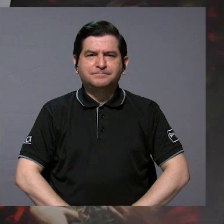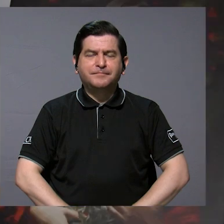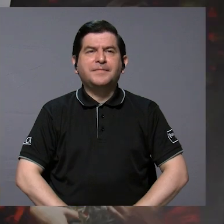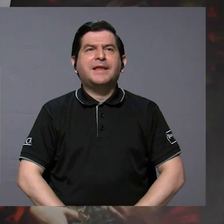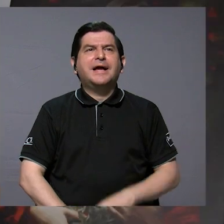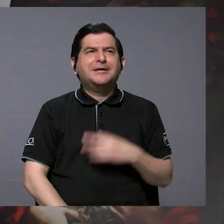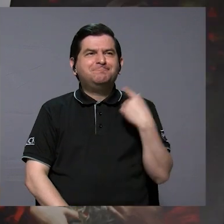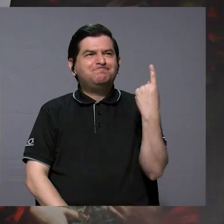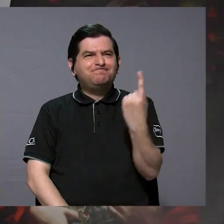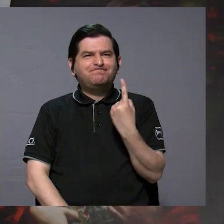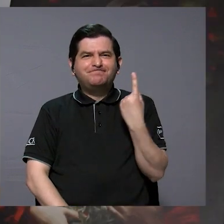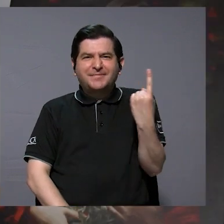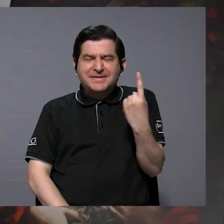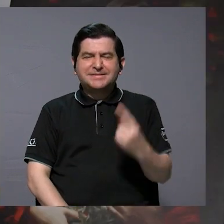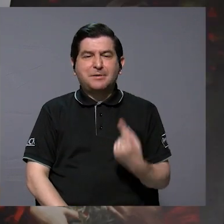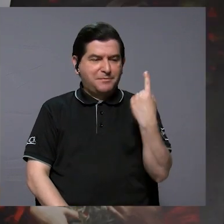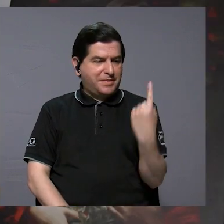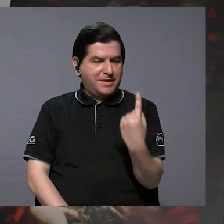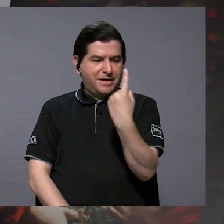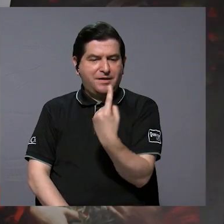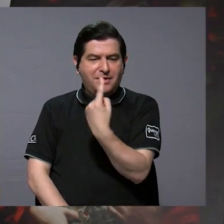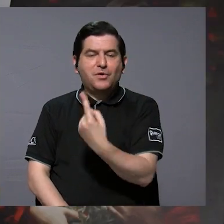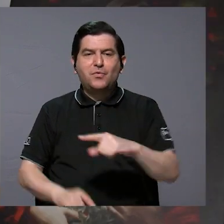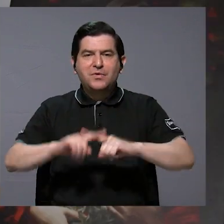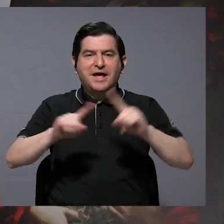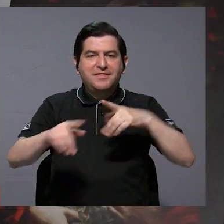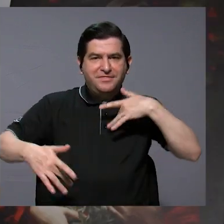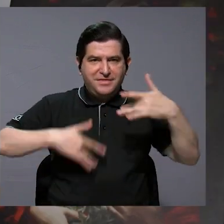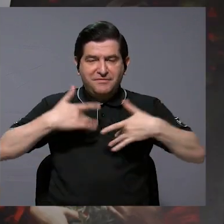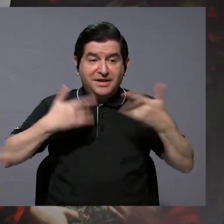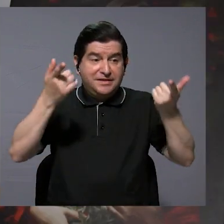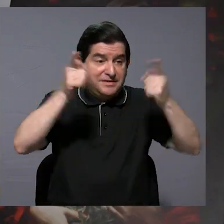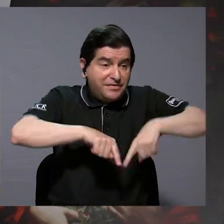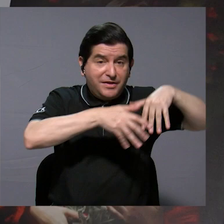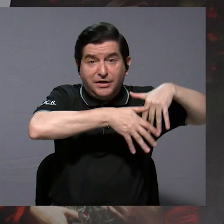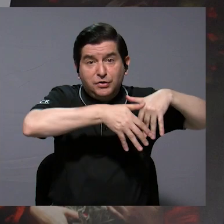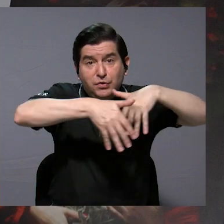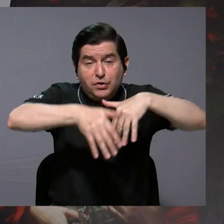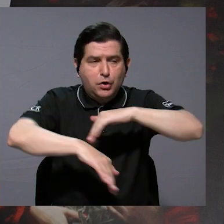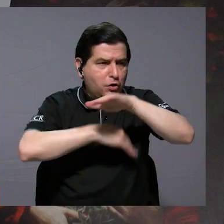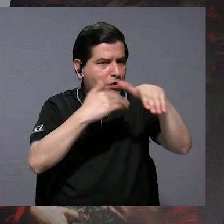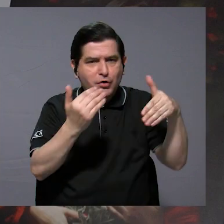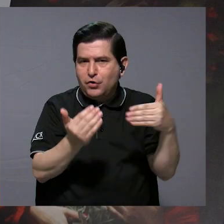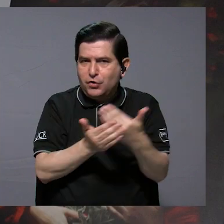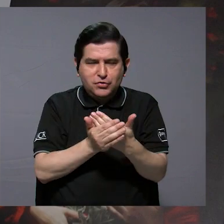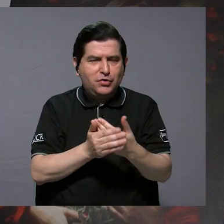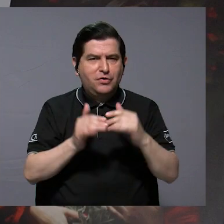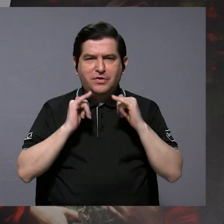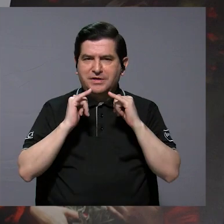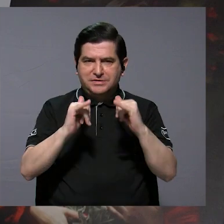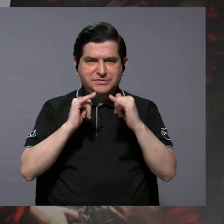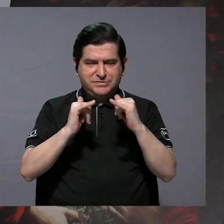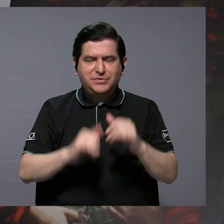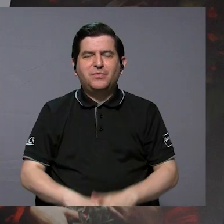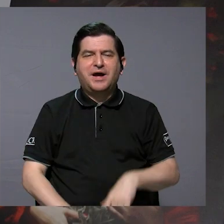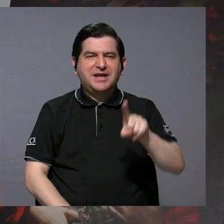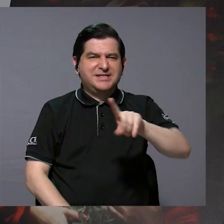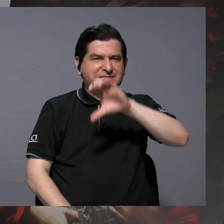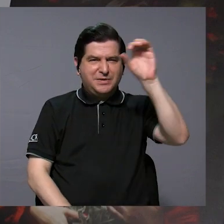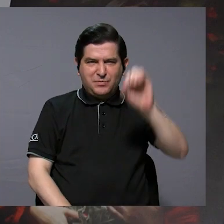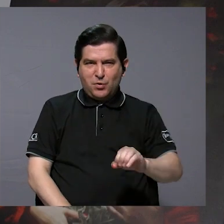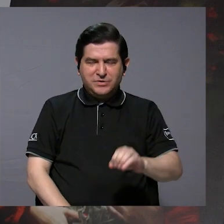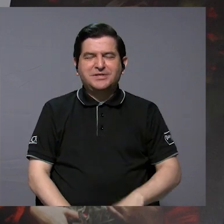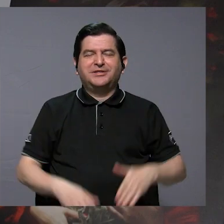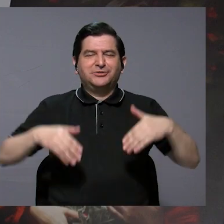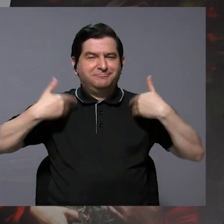Bueno, hay siempre cada una tiene diferentes sensaciones de lo que sucede en la marcha. No todas, todo el tiempo